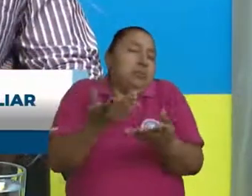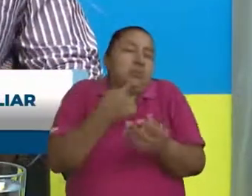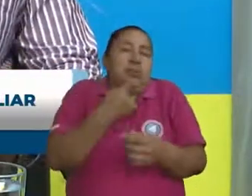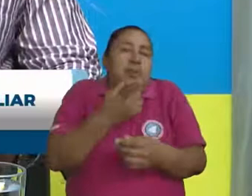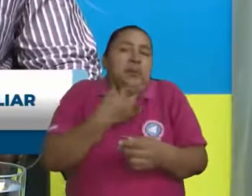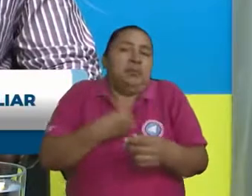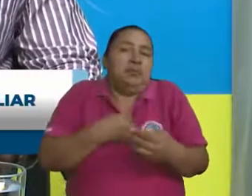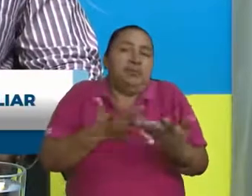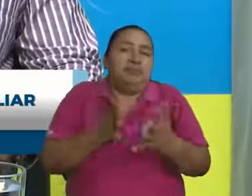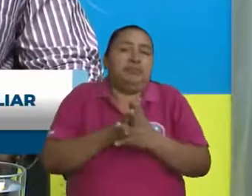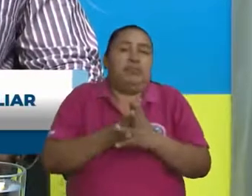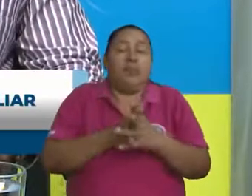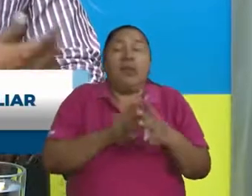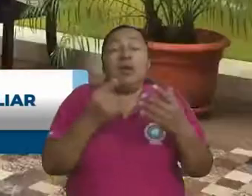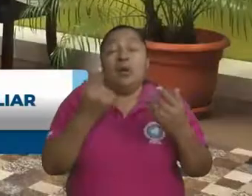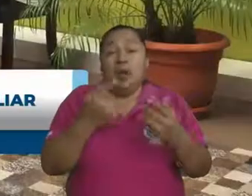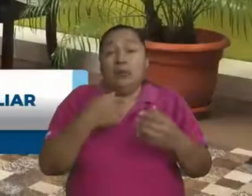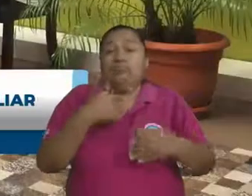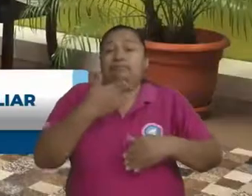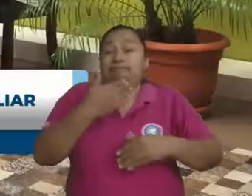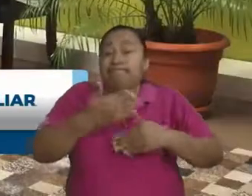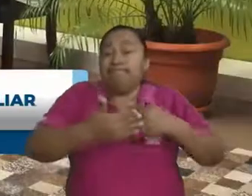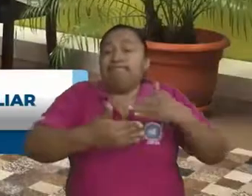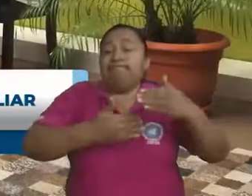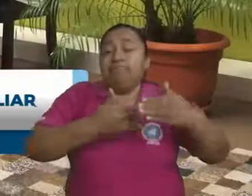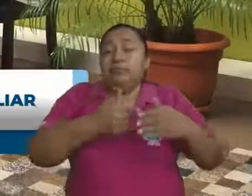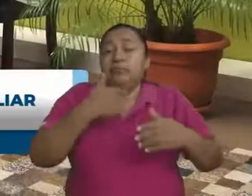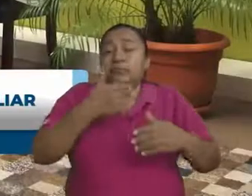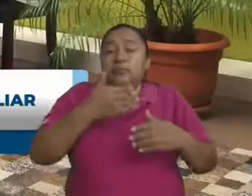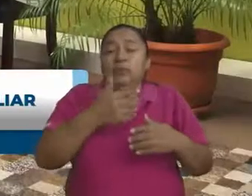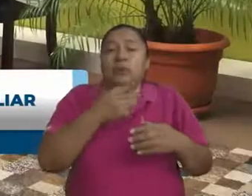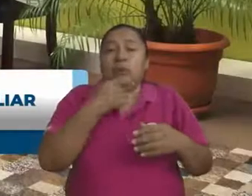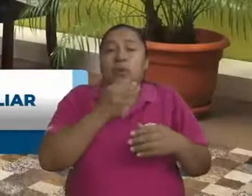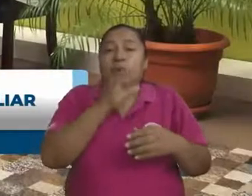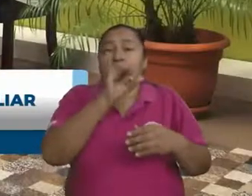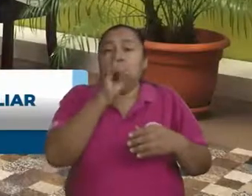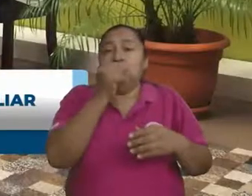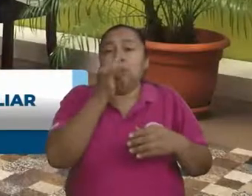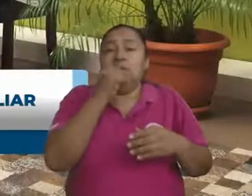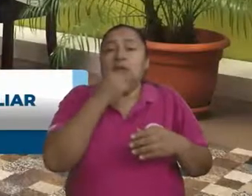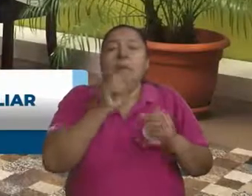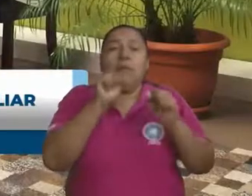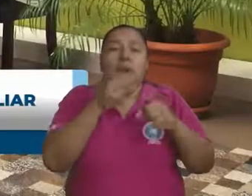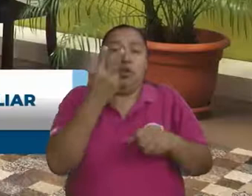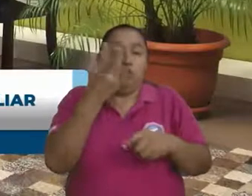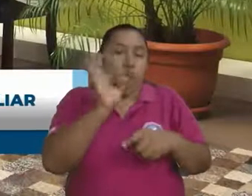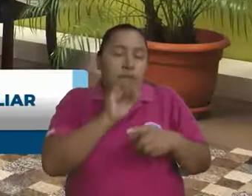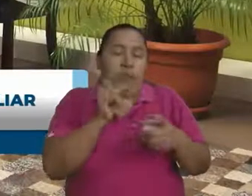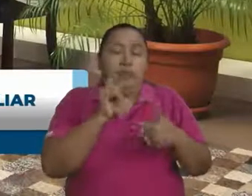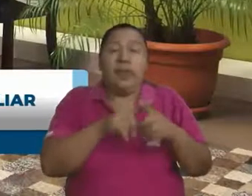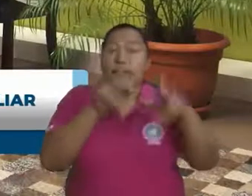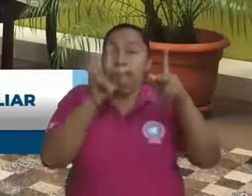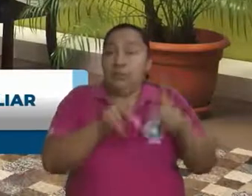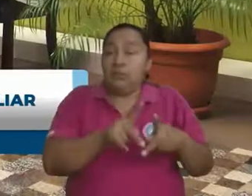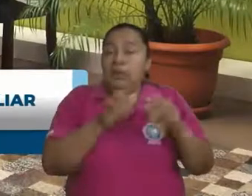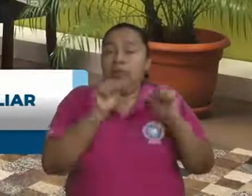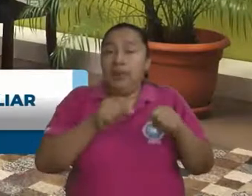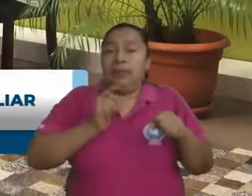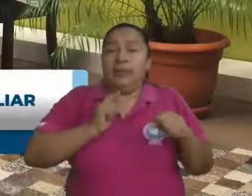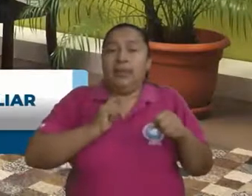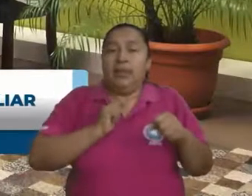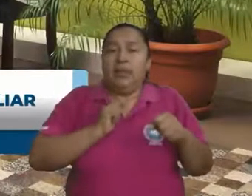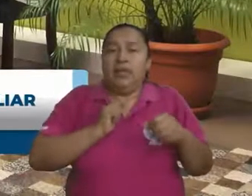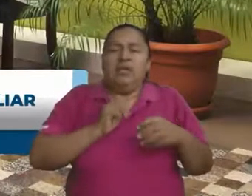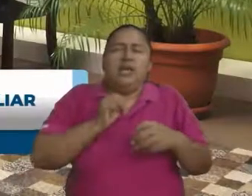de referir? Okay. Los episodios de colecistitis pueden tomar dos vías. Los pacientes pueden presentar